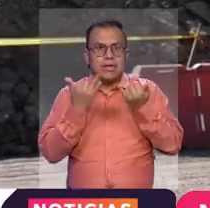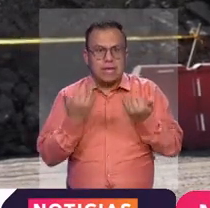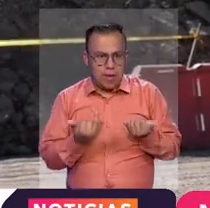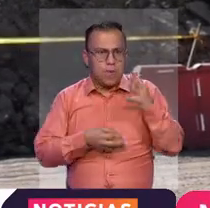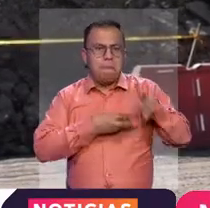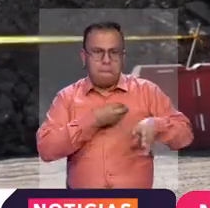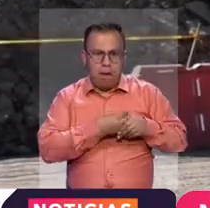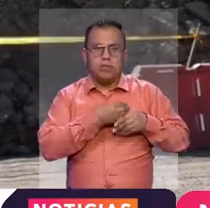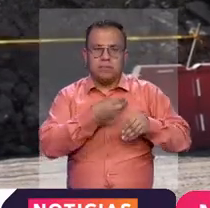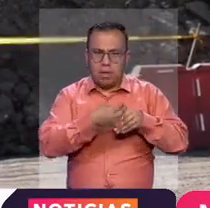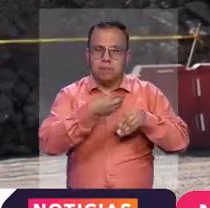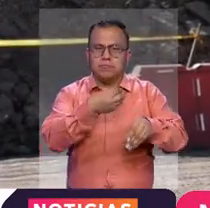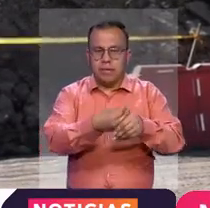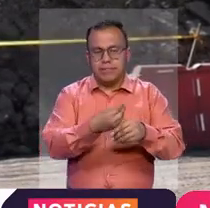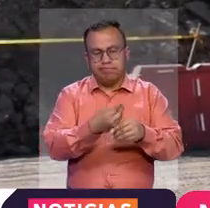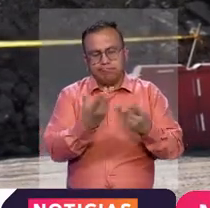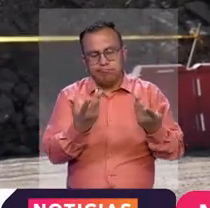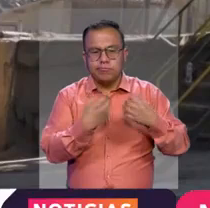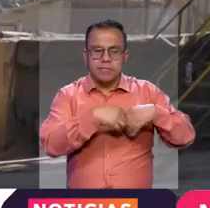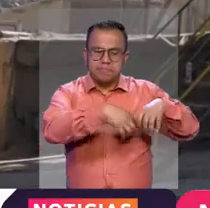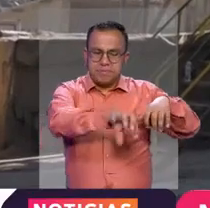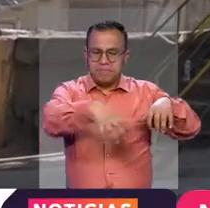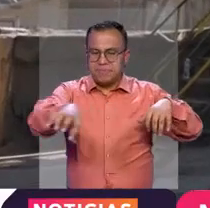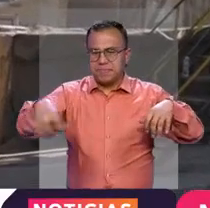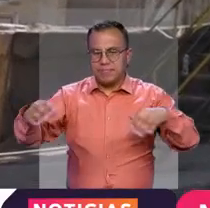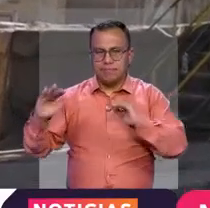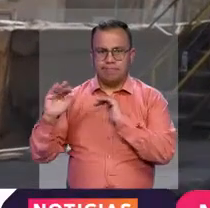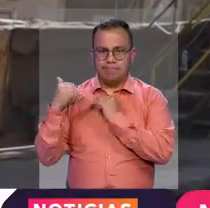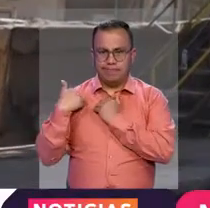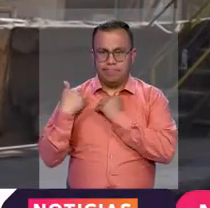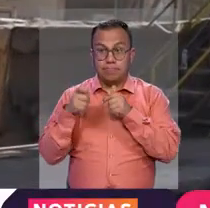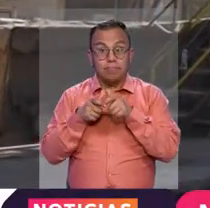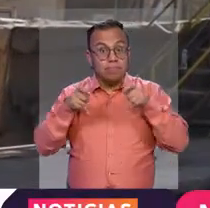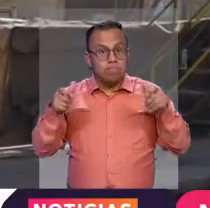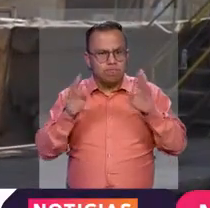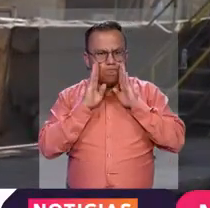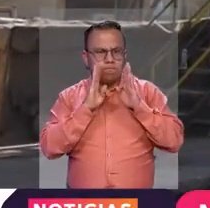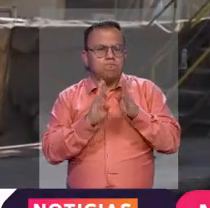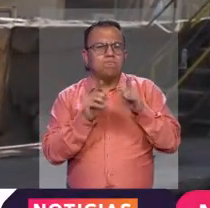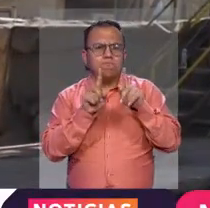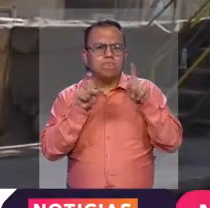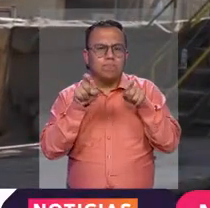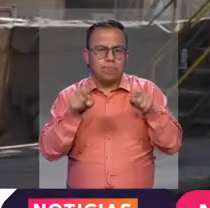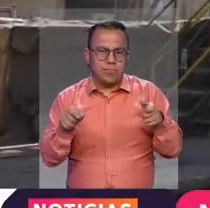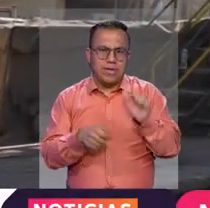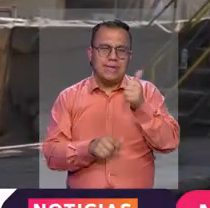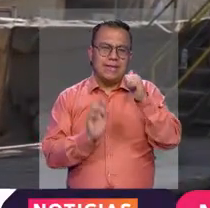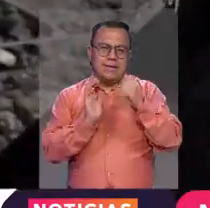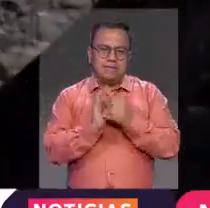llegando reportes, los distribuimos en los responsables. En su mayoría, la atención fue brindada a los más de